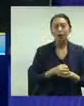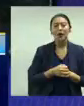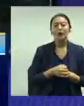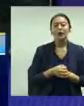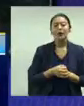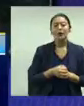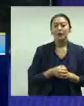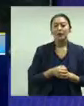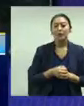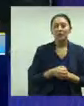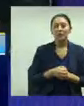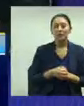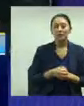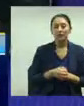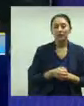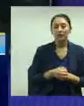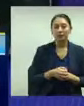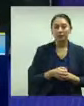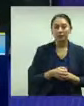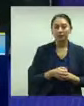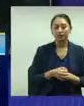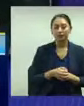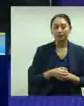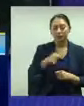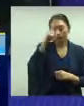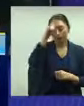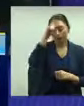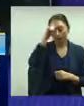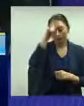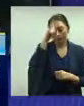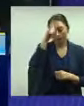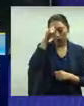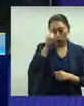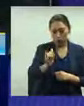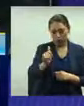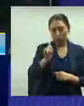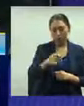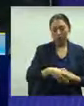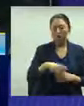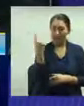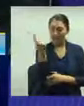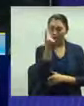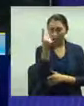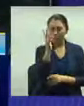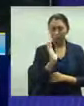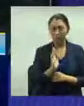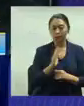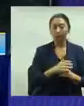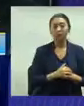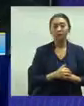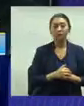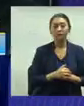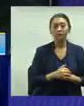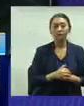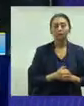y de Jutiapa, creo que son Jutiapa, si tenía repetido Jutiapa. Eso que sería sumamente importante. Y la última, que